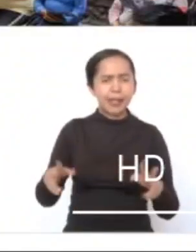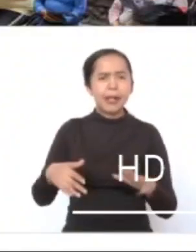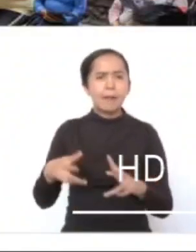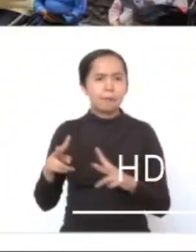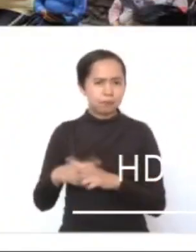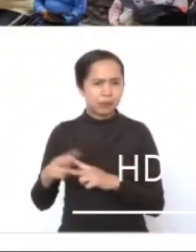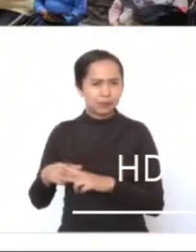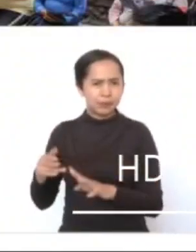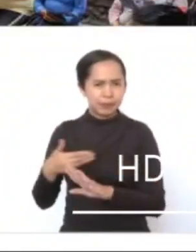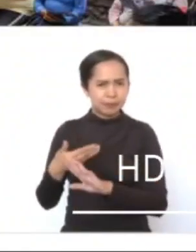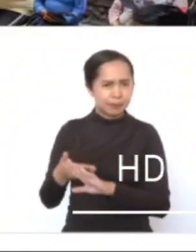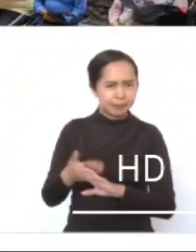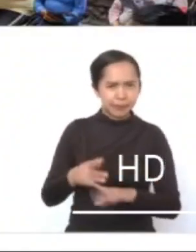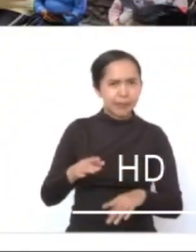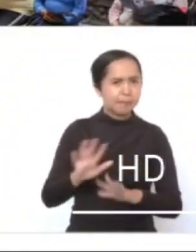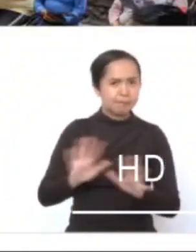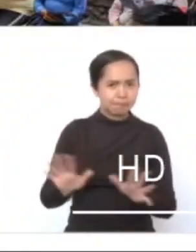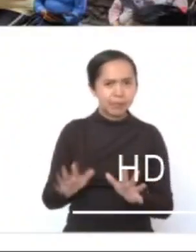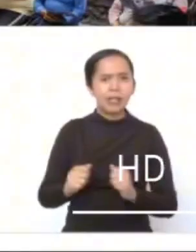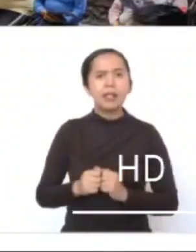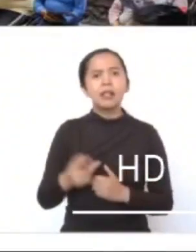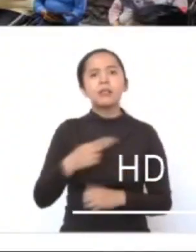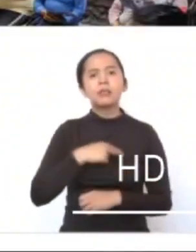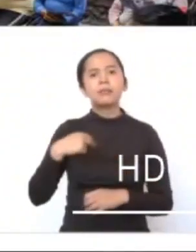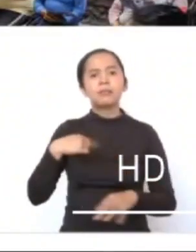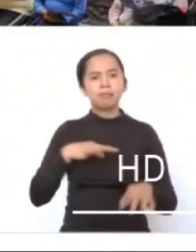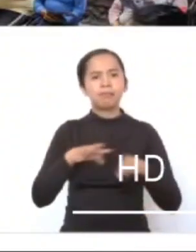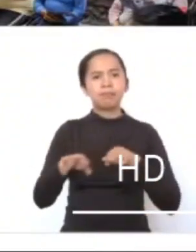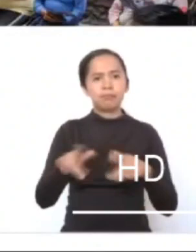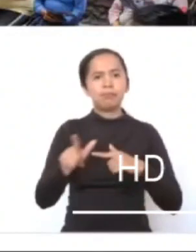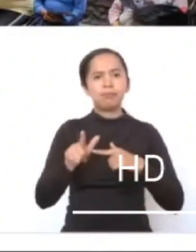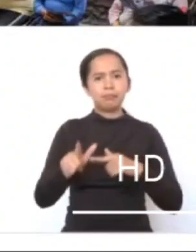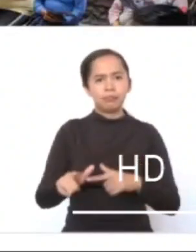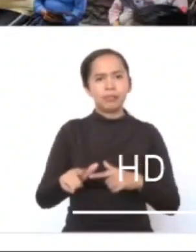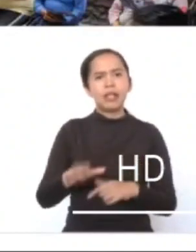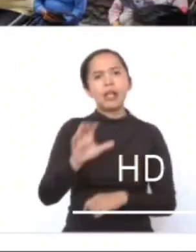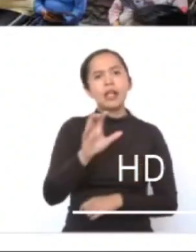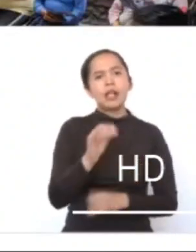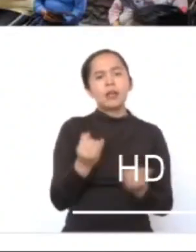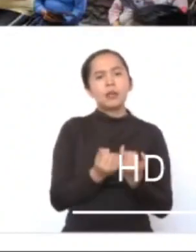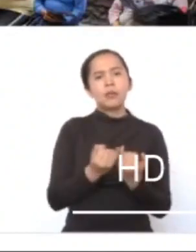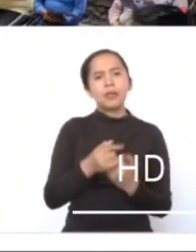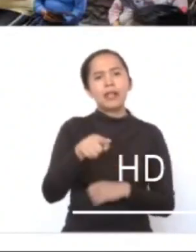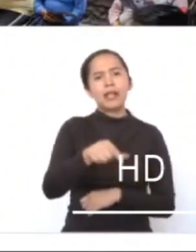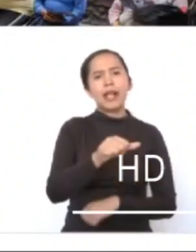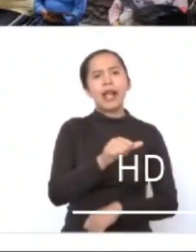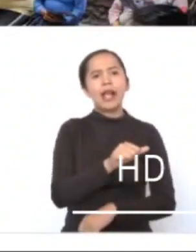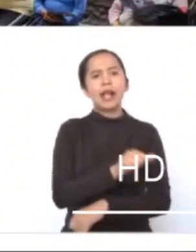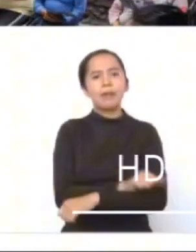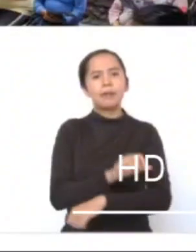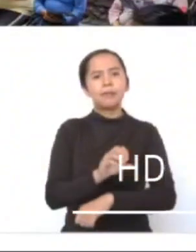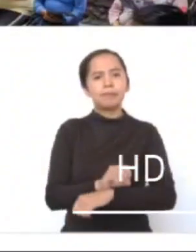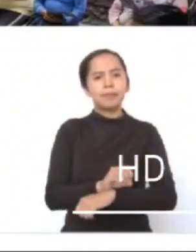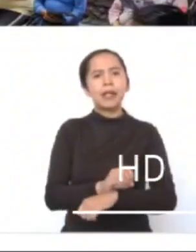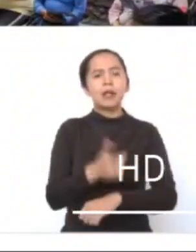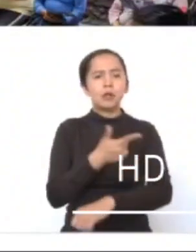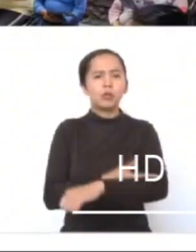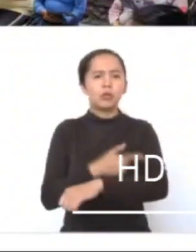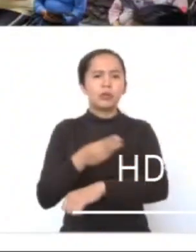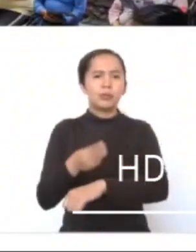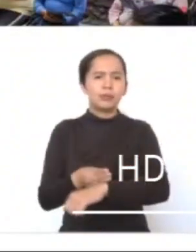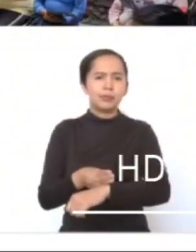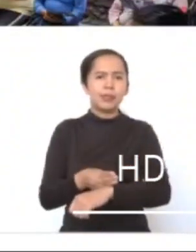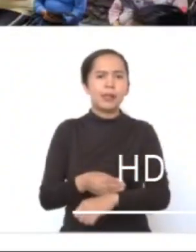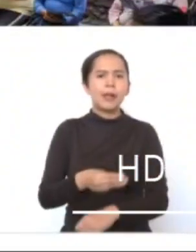y construcción de paz, continuamos los trabajos de las escuelas de liderazgo en Álvaro Obregón, Gustavo